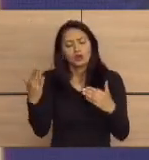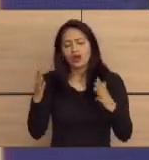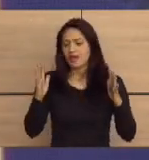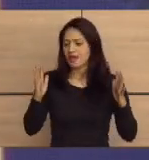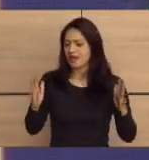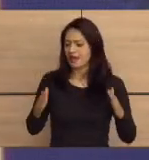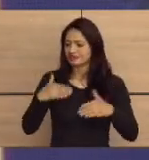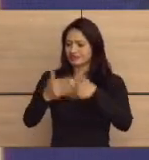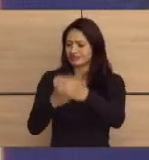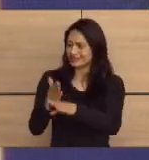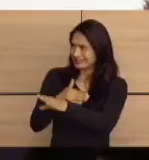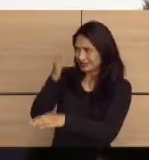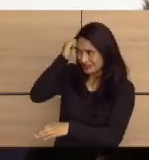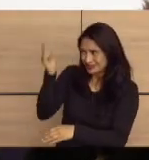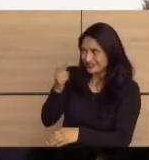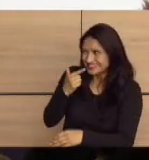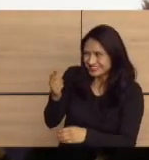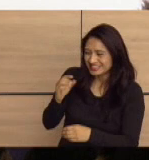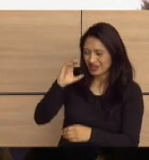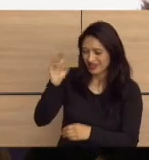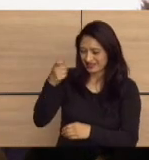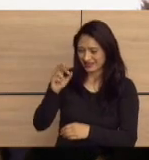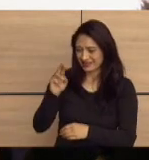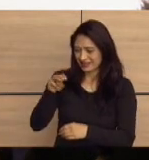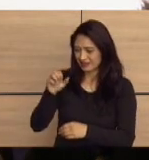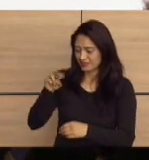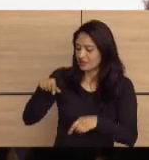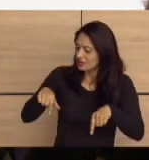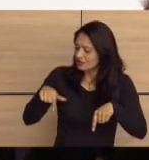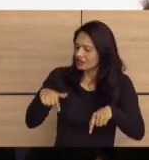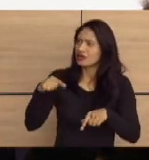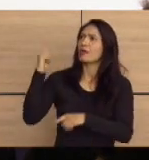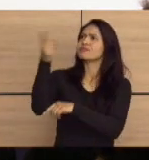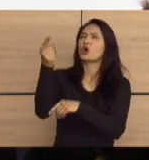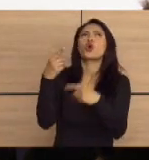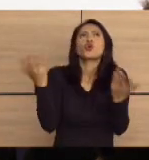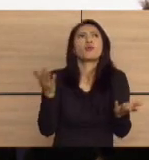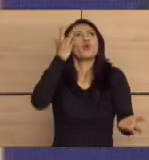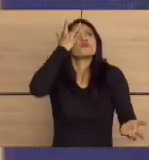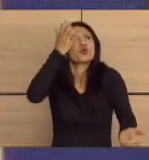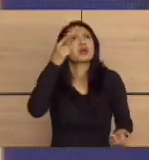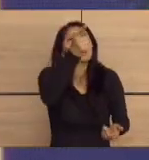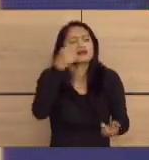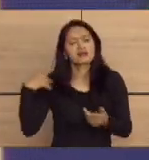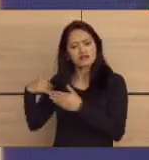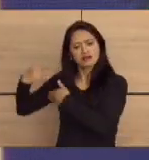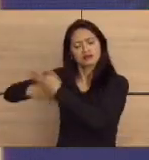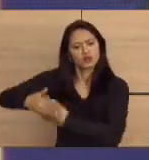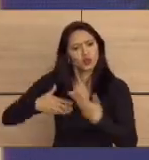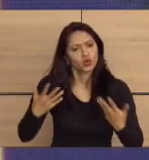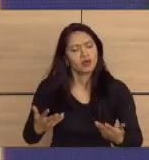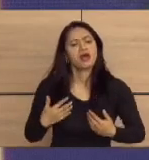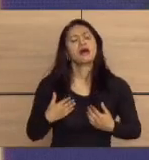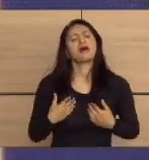que formula el profesor Germán, y es ¿qué está pasando en el mundo hoy y cómo me explico esto que está pasando? En ese orden de